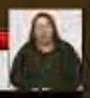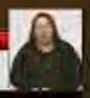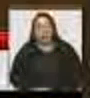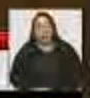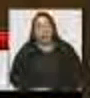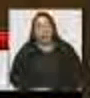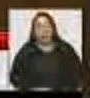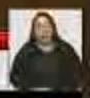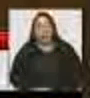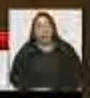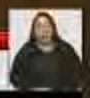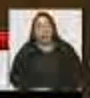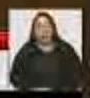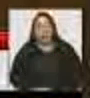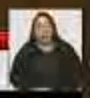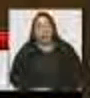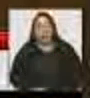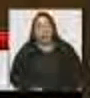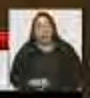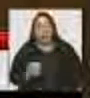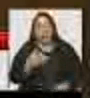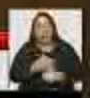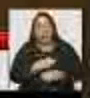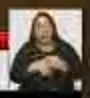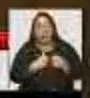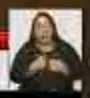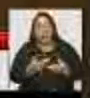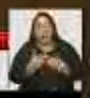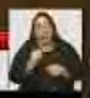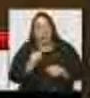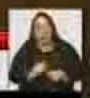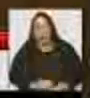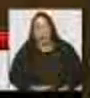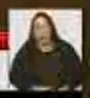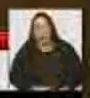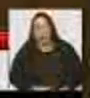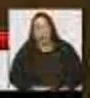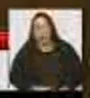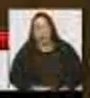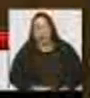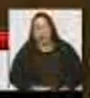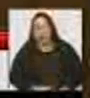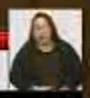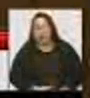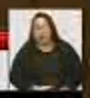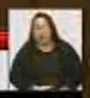ejemplo. Voy a recurrir a ella para que me ayude un poco.